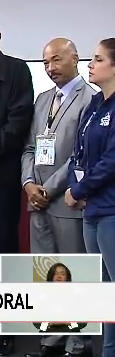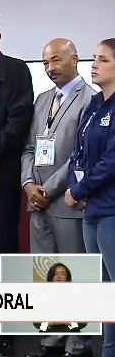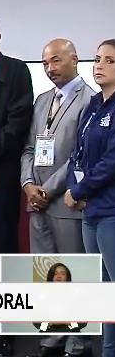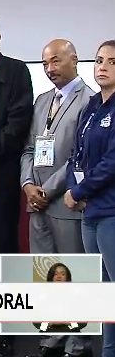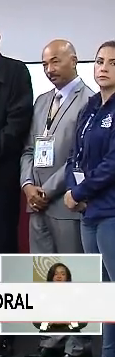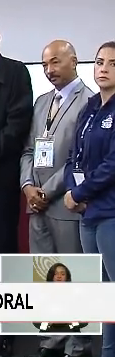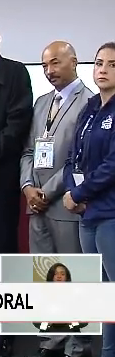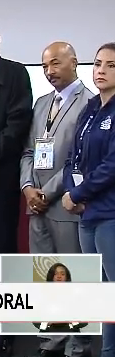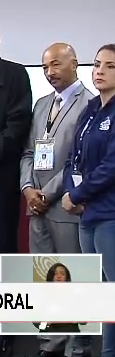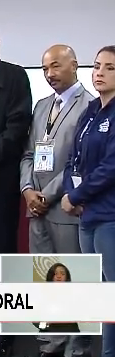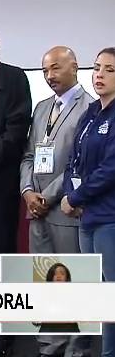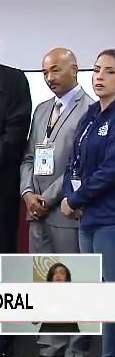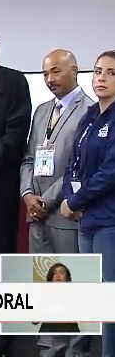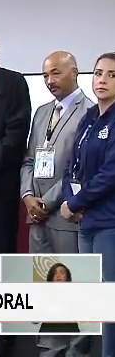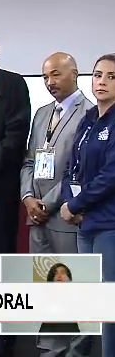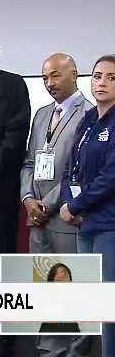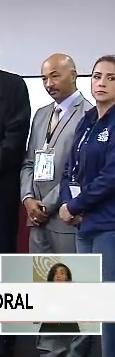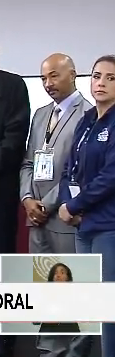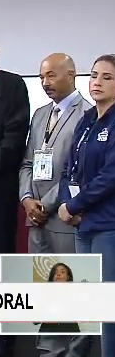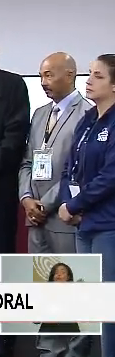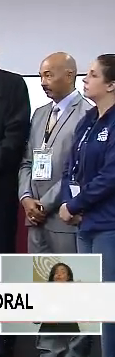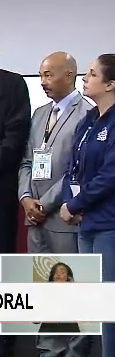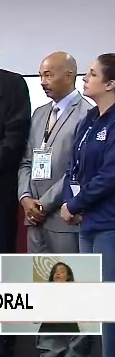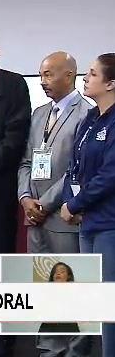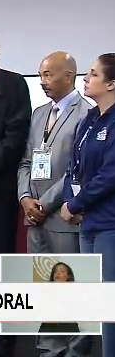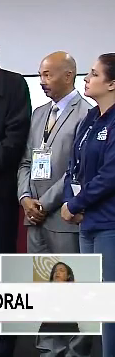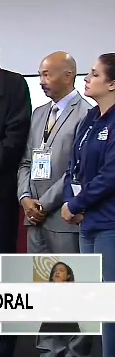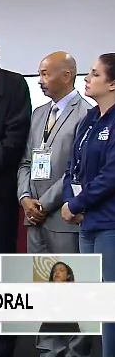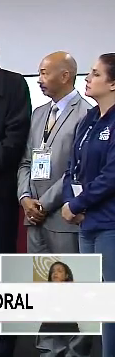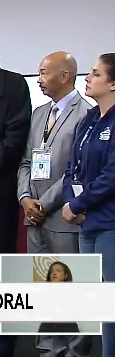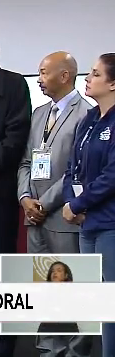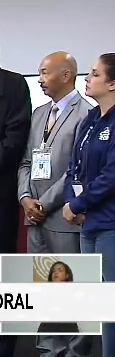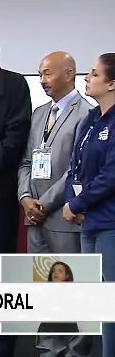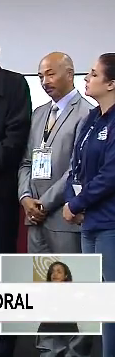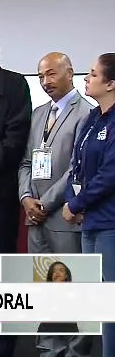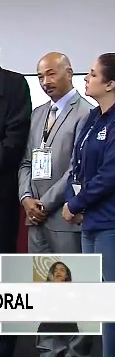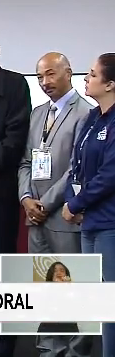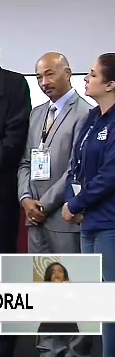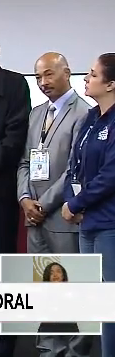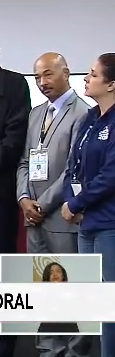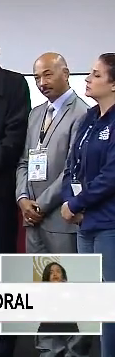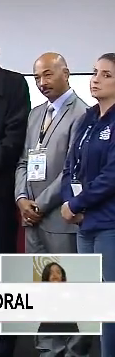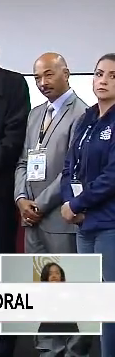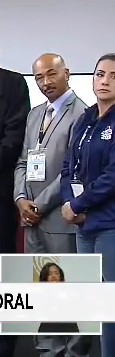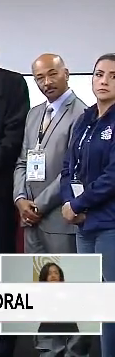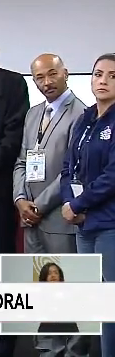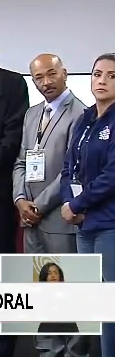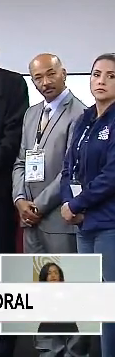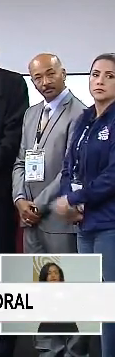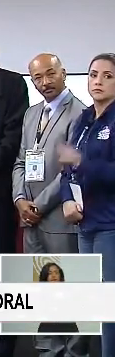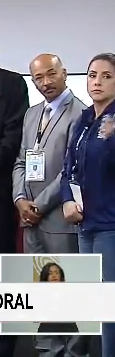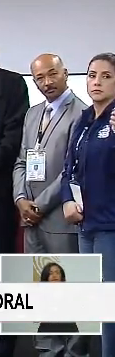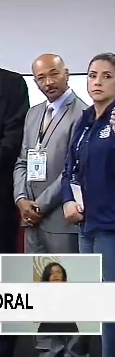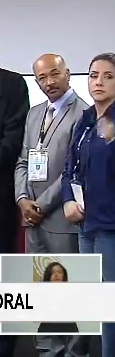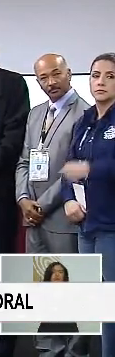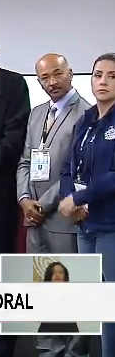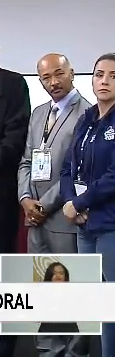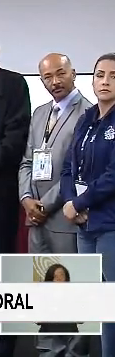No, no tenemos esa información. Hacemos un llamado porque es normal en primera hora hacer ese llamado. Sí.